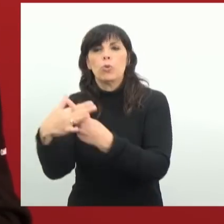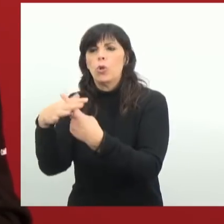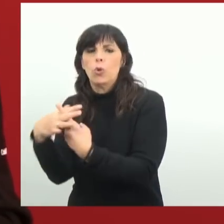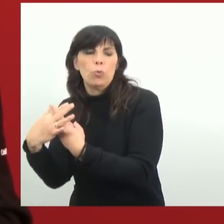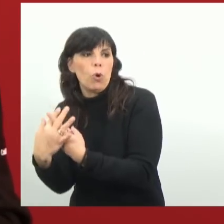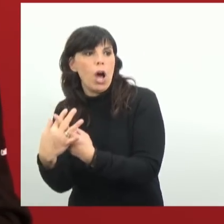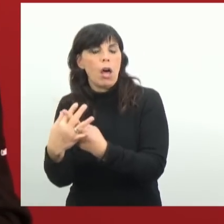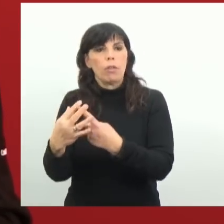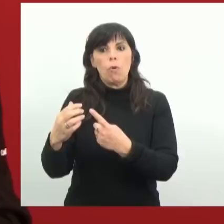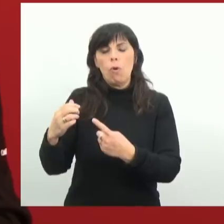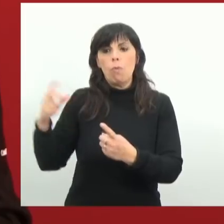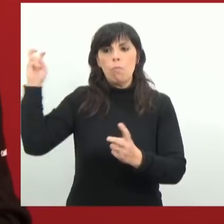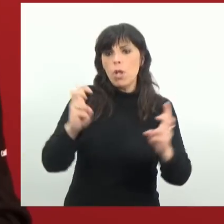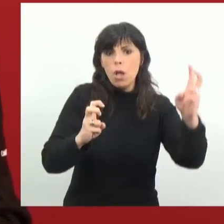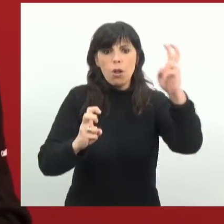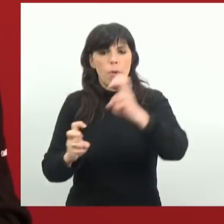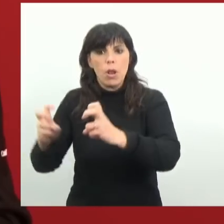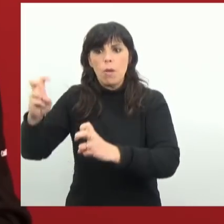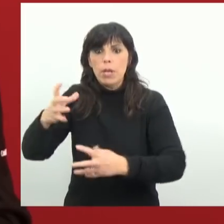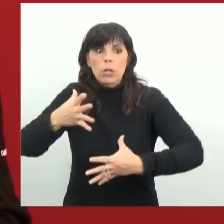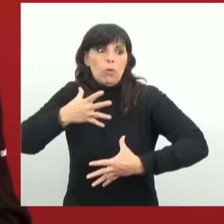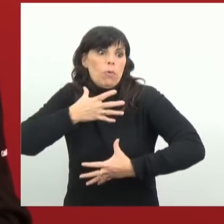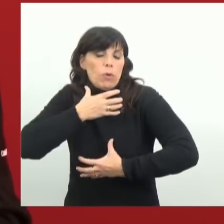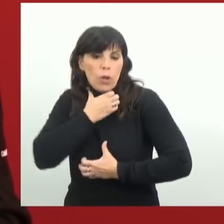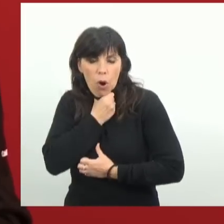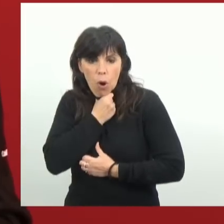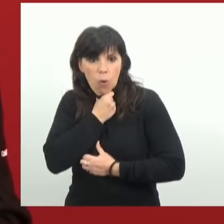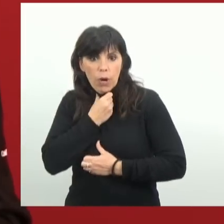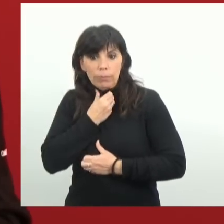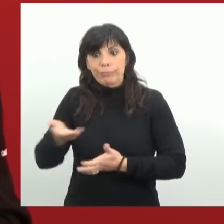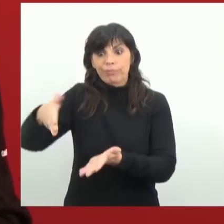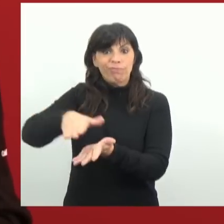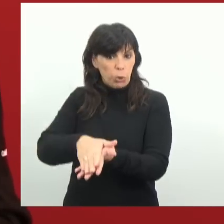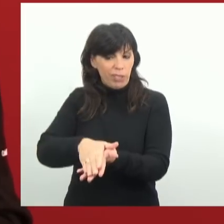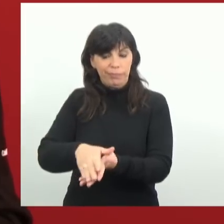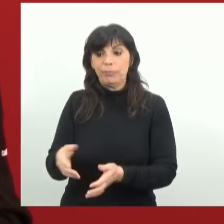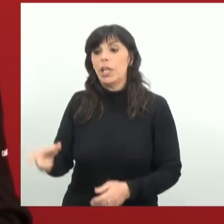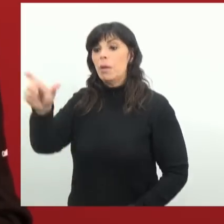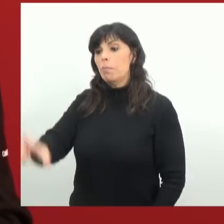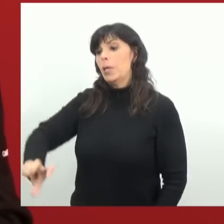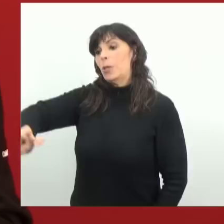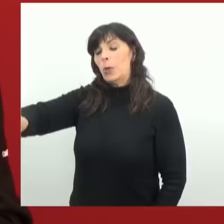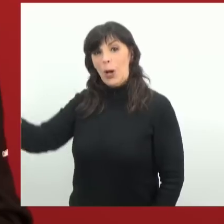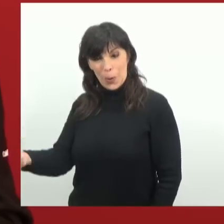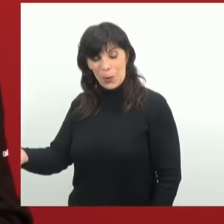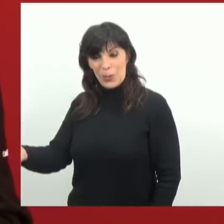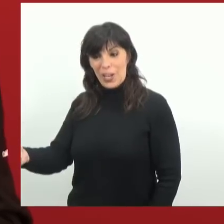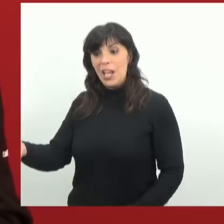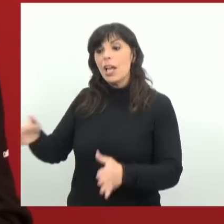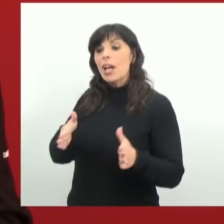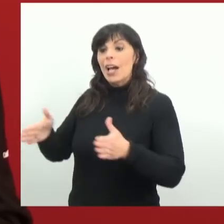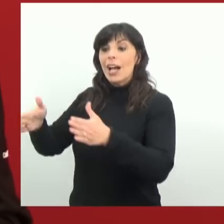es el que oye y entiende la palabra, y da fruto, y produce a